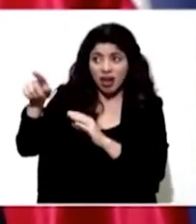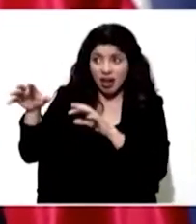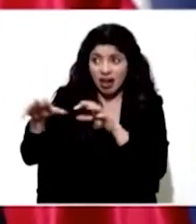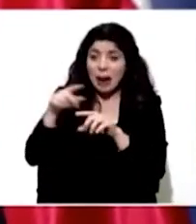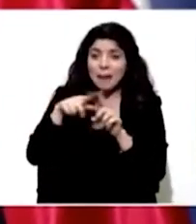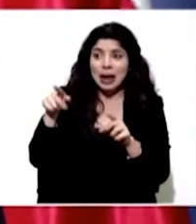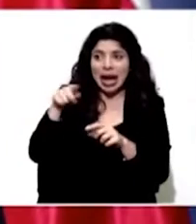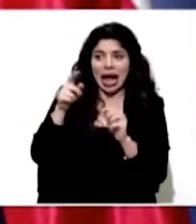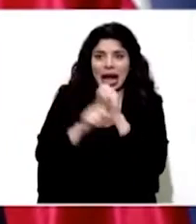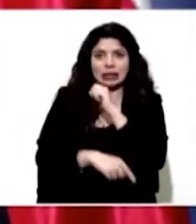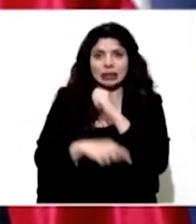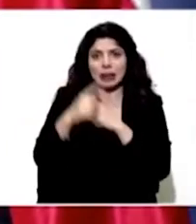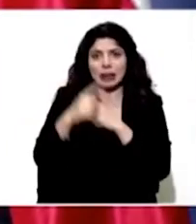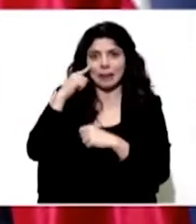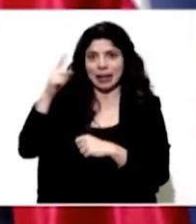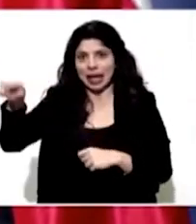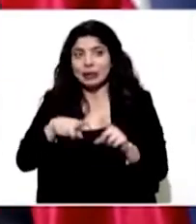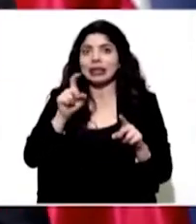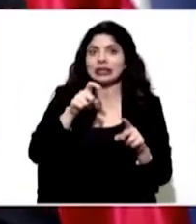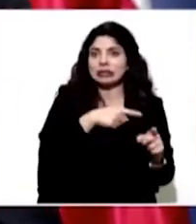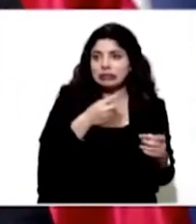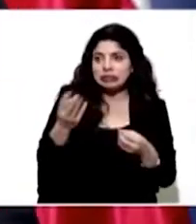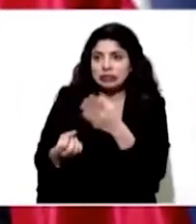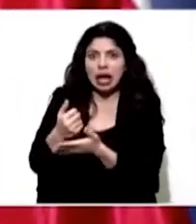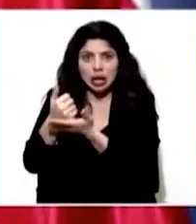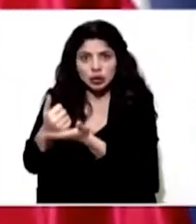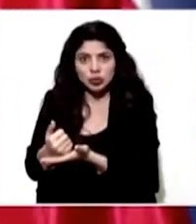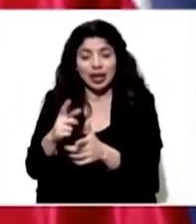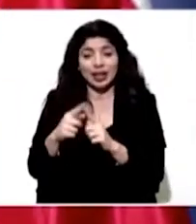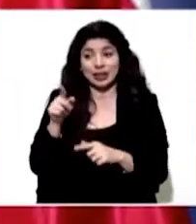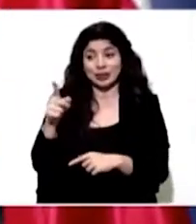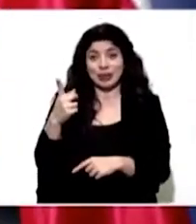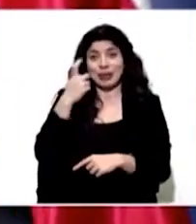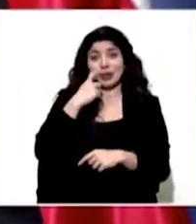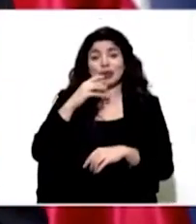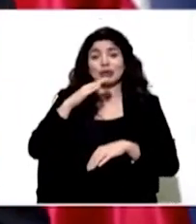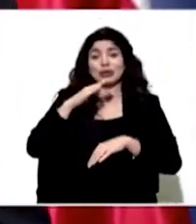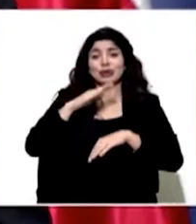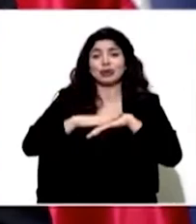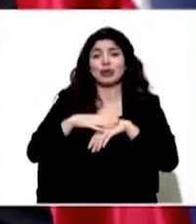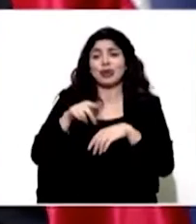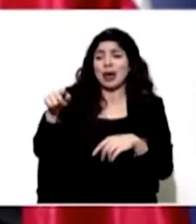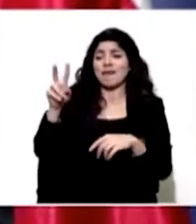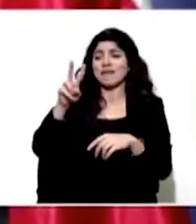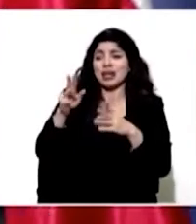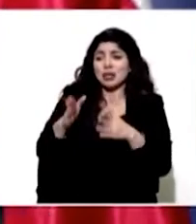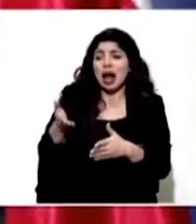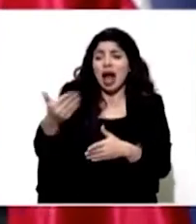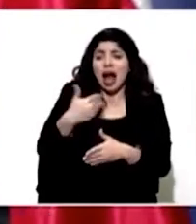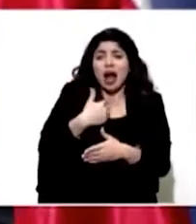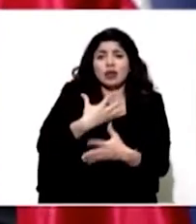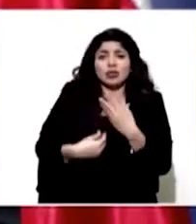más importante a su pregunta en lo que respecta al sufrimiento de los